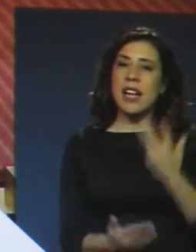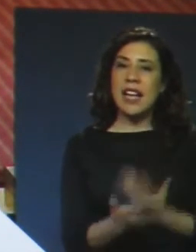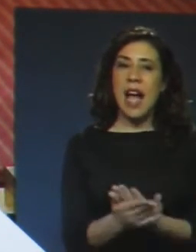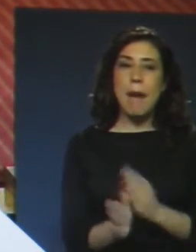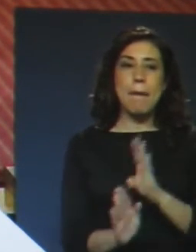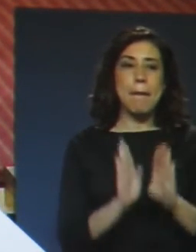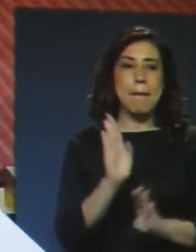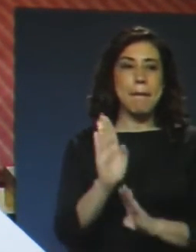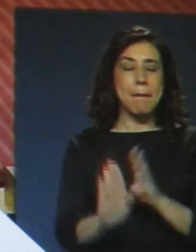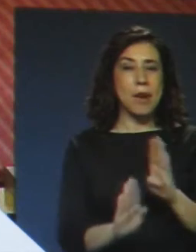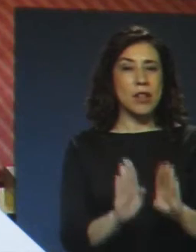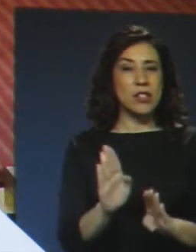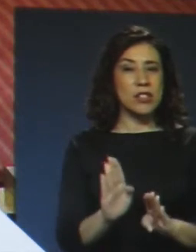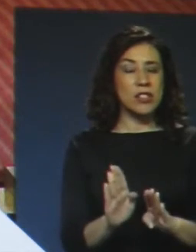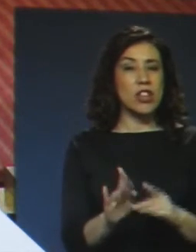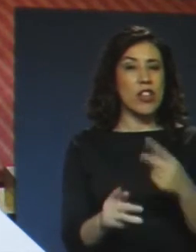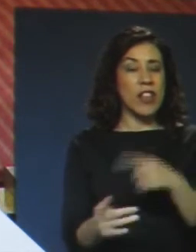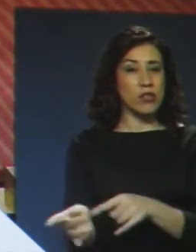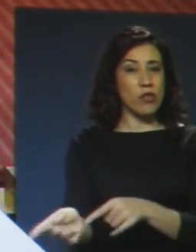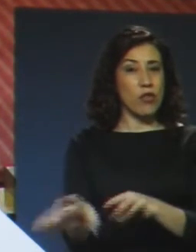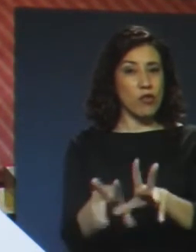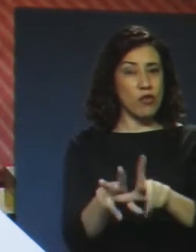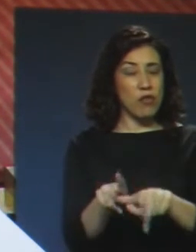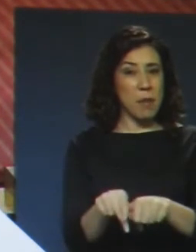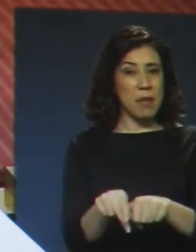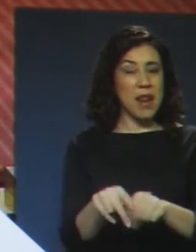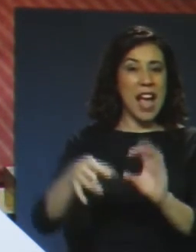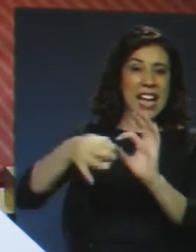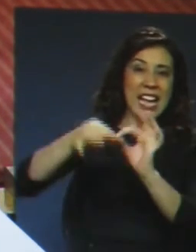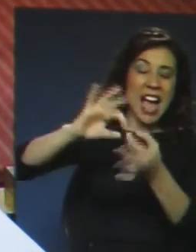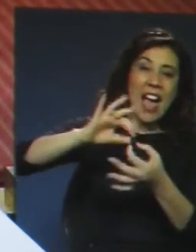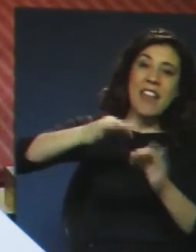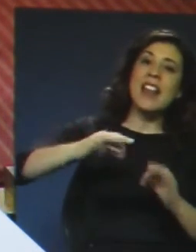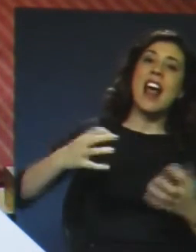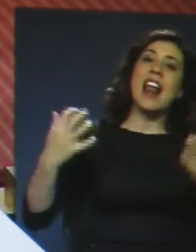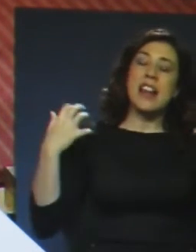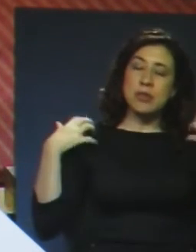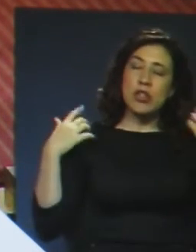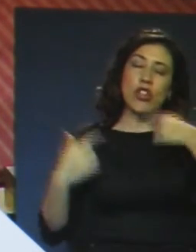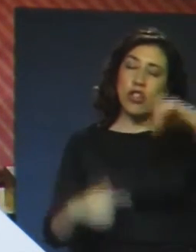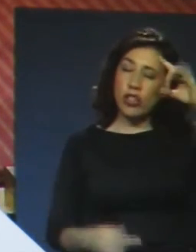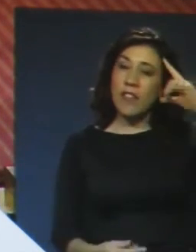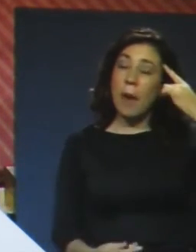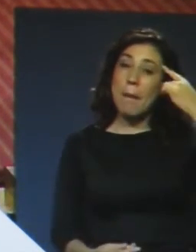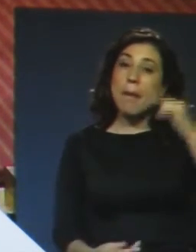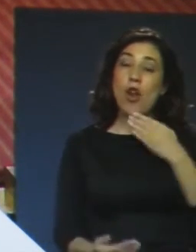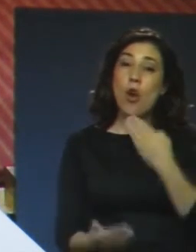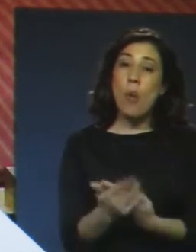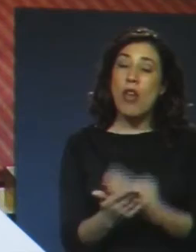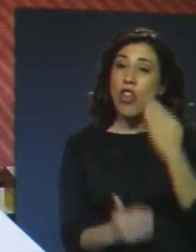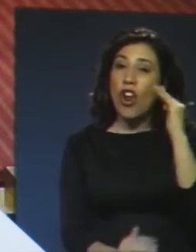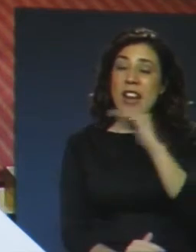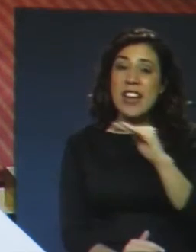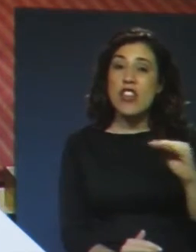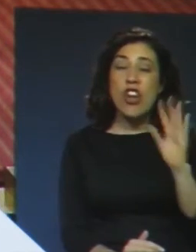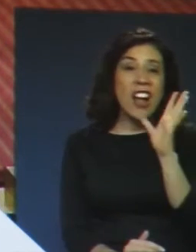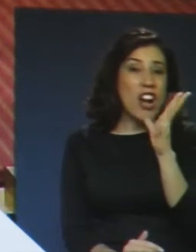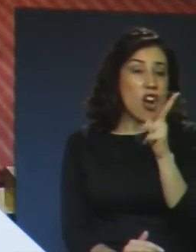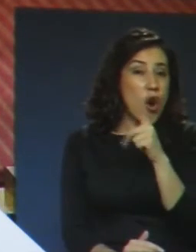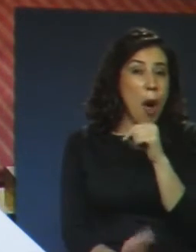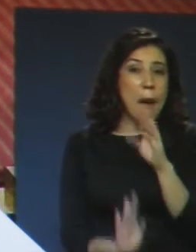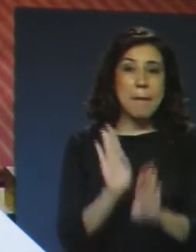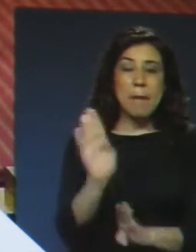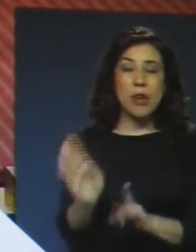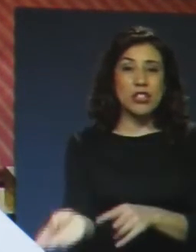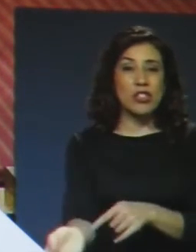la protección del seno de sus familias, la cadena de responsabilidad es conocida. pero en el caso de aquellos niños que no cuentan con la